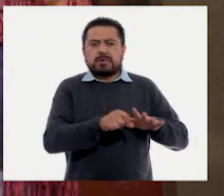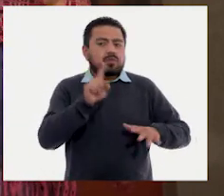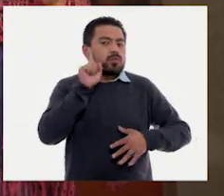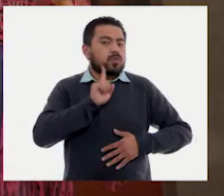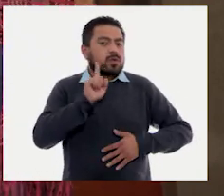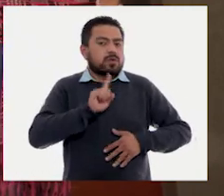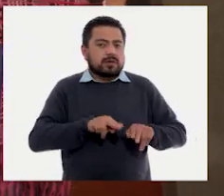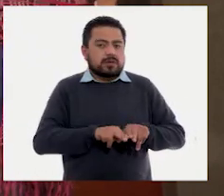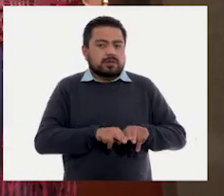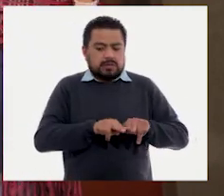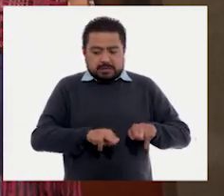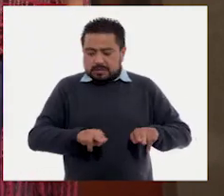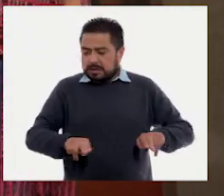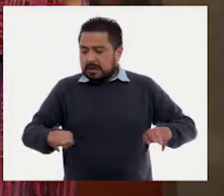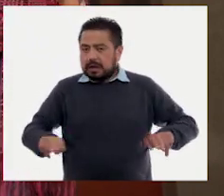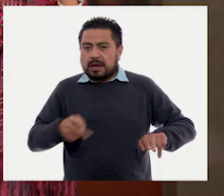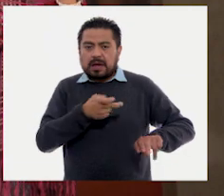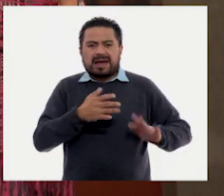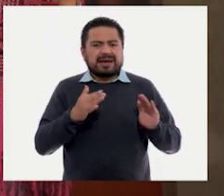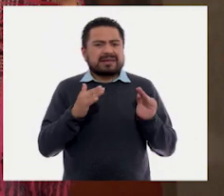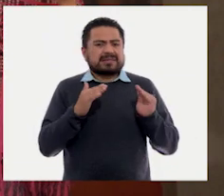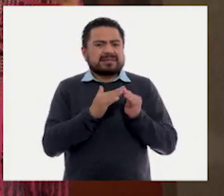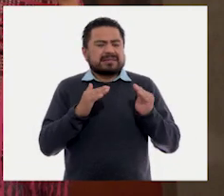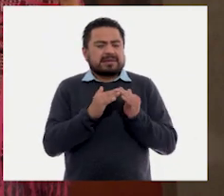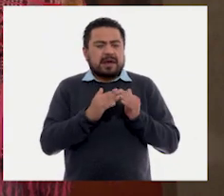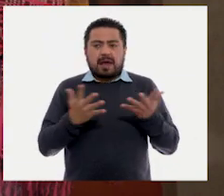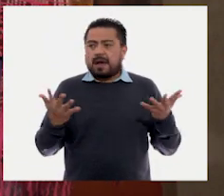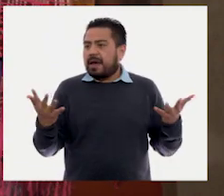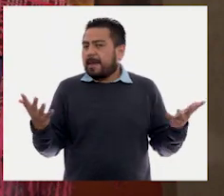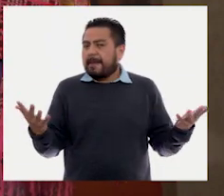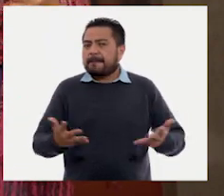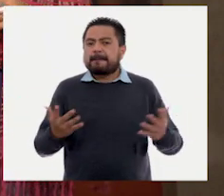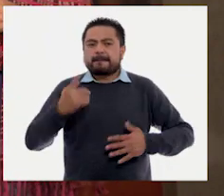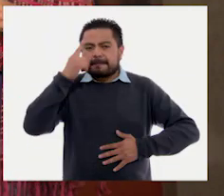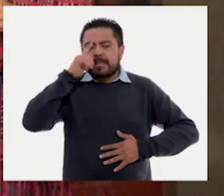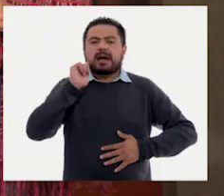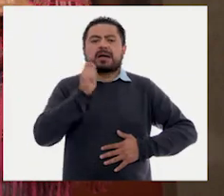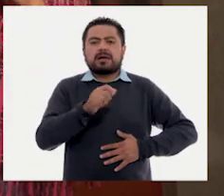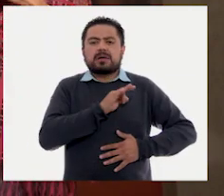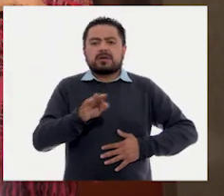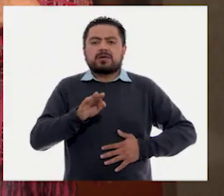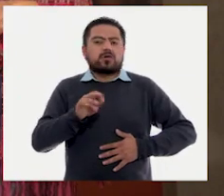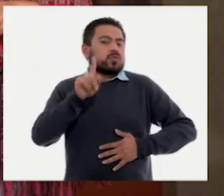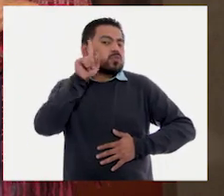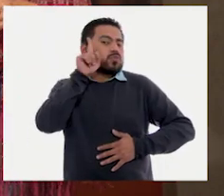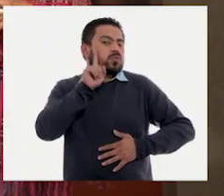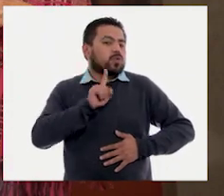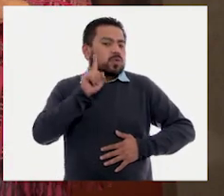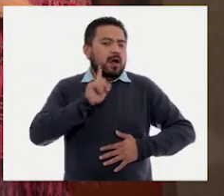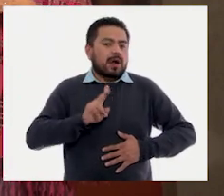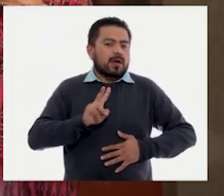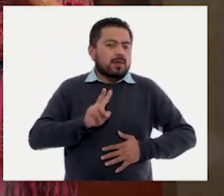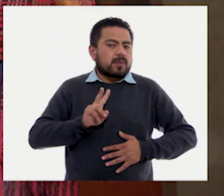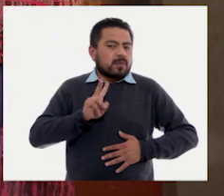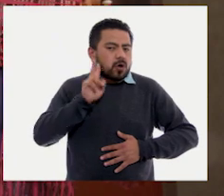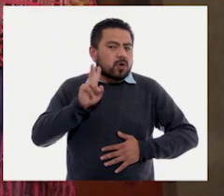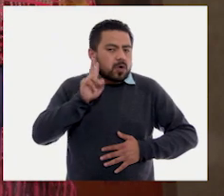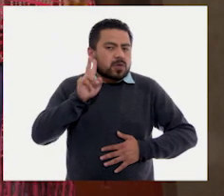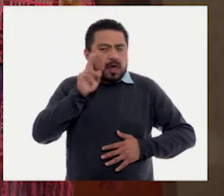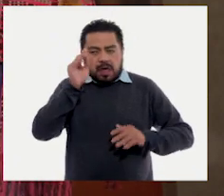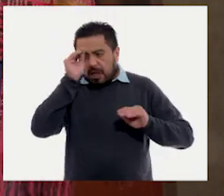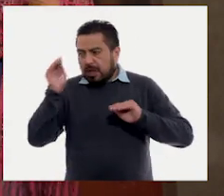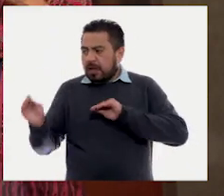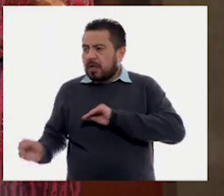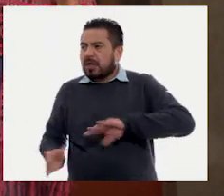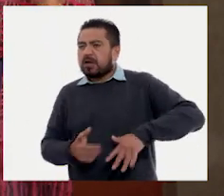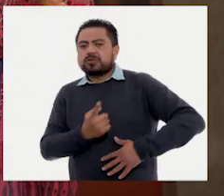mujeres. Esas eran unas casas que se hacían para albergar a mujeres que se quedaban viudas o que estaban abandonadas